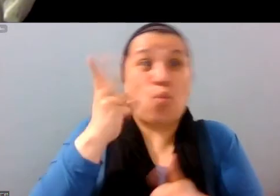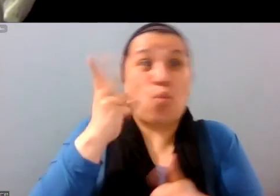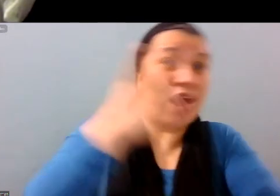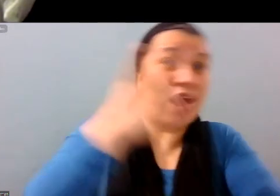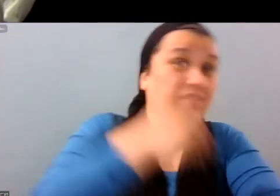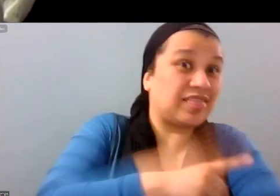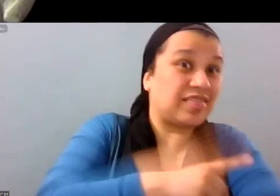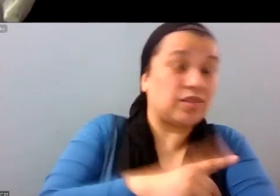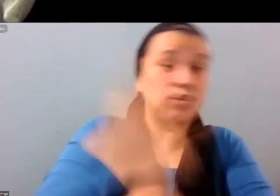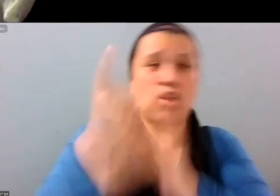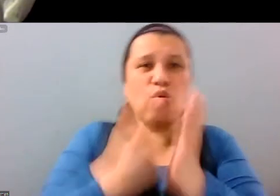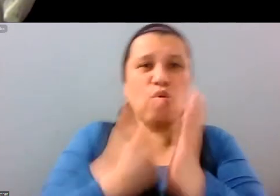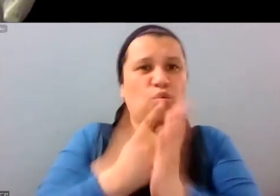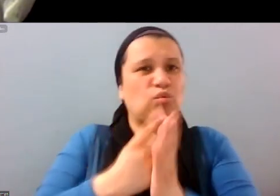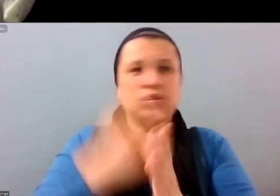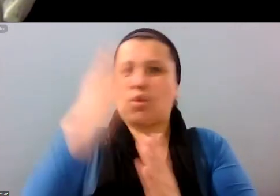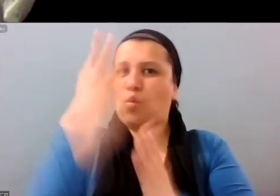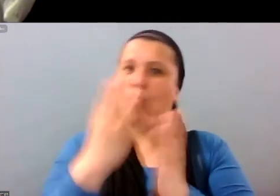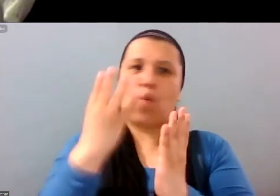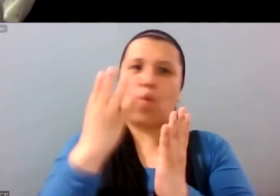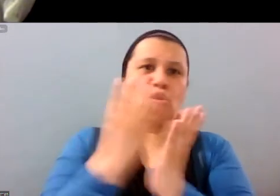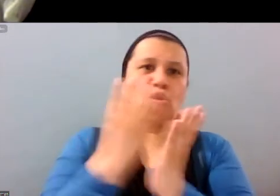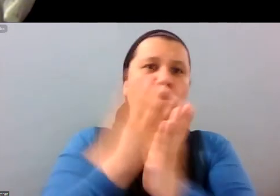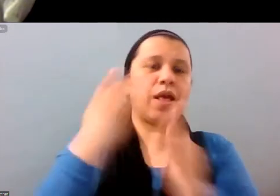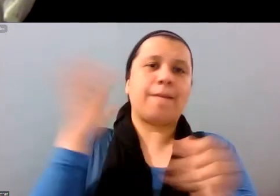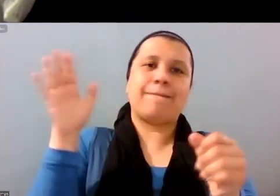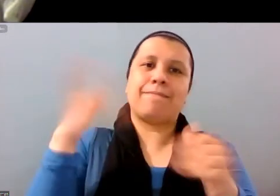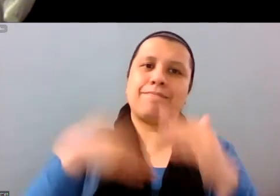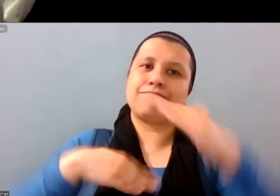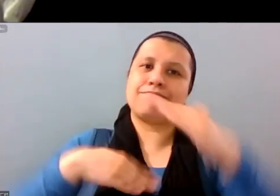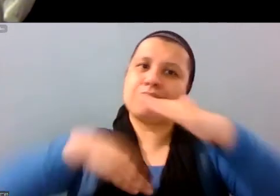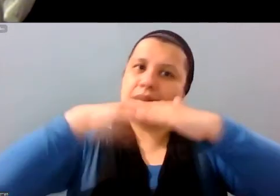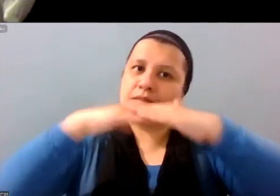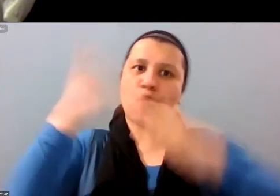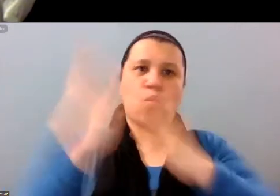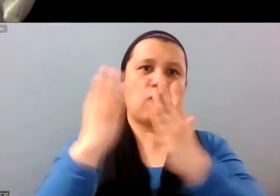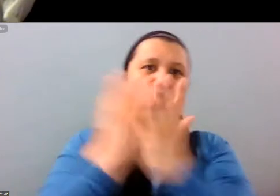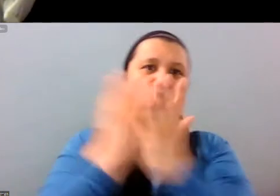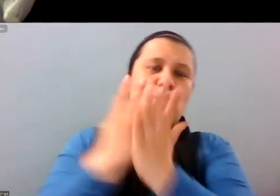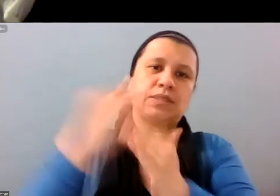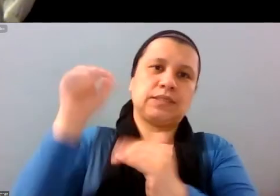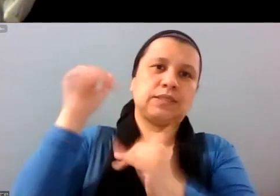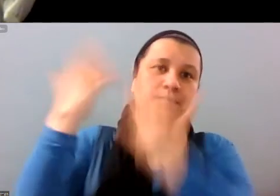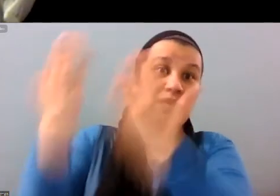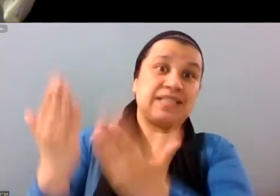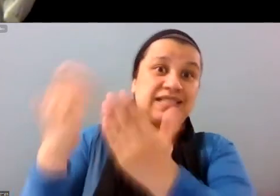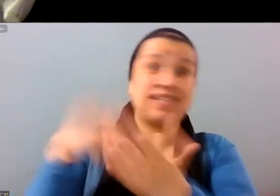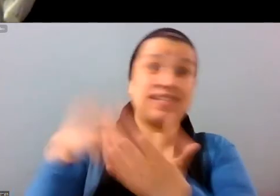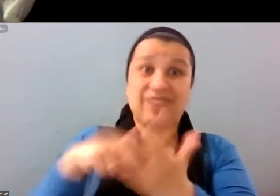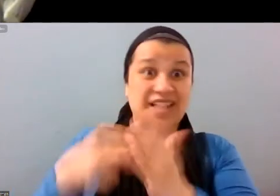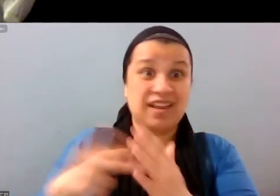sobrepasar las cuatro horas probablemente presentes en los centros educativos es decir no son jornadas regulares como las que teníamos